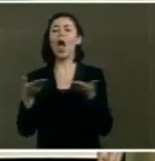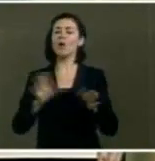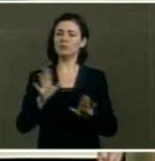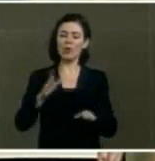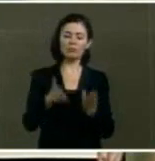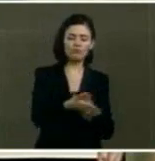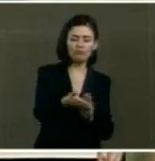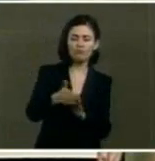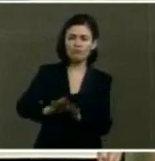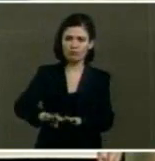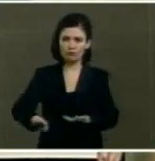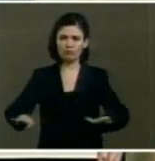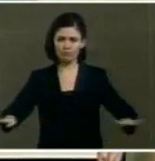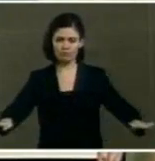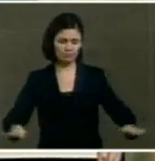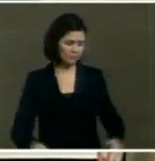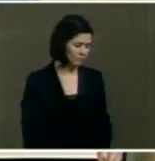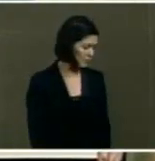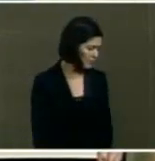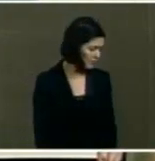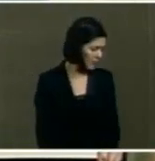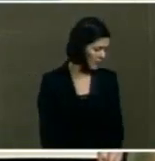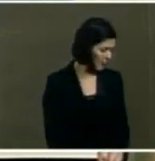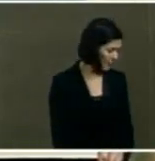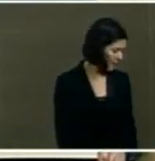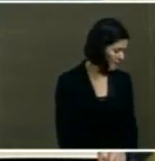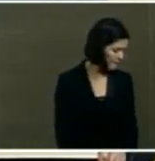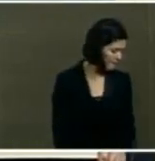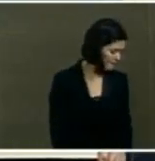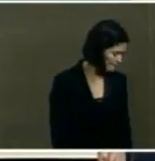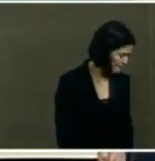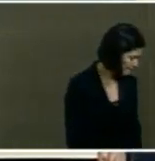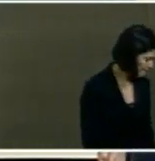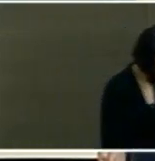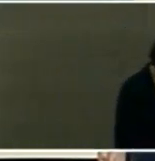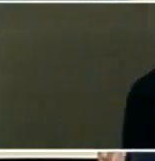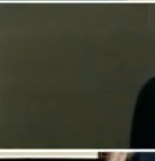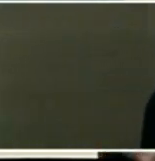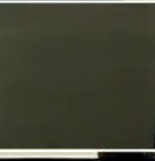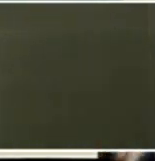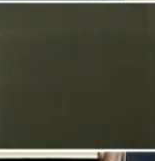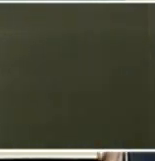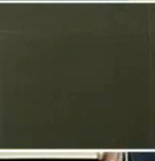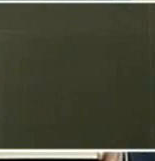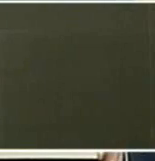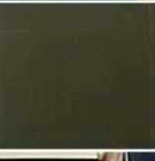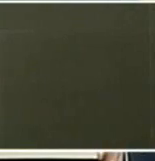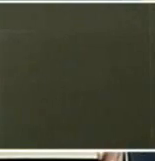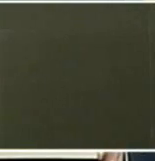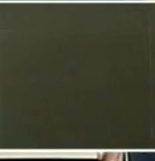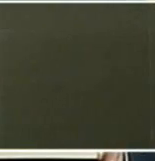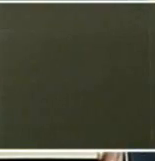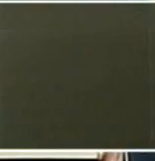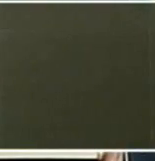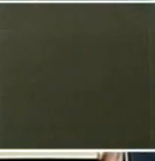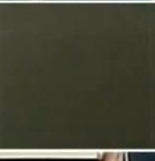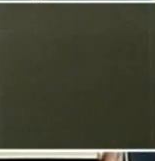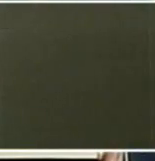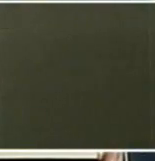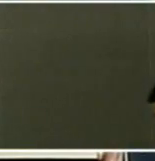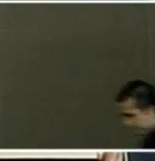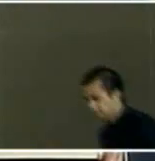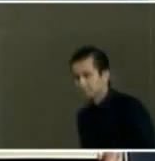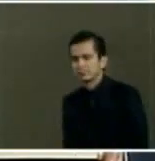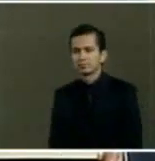por parte del INEGI. Gracias también, amigas y amigos, a la política social, hemos mejorado condiciones de vida de